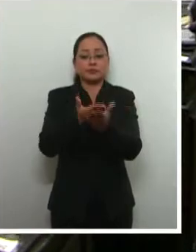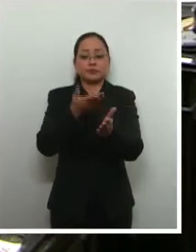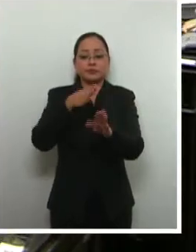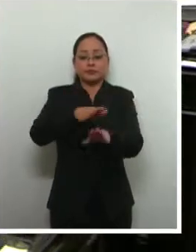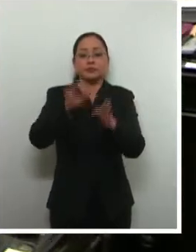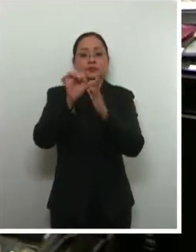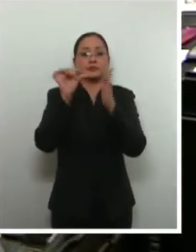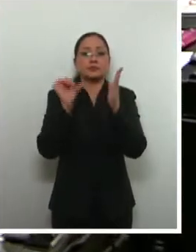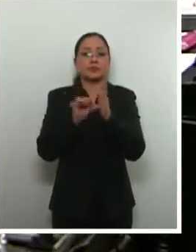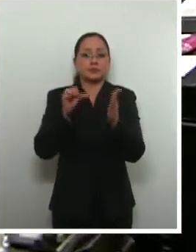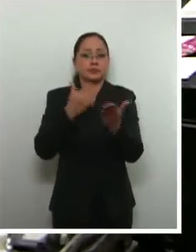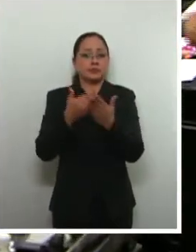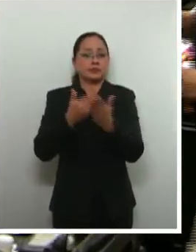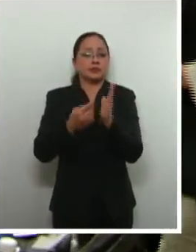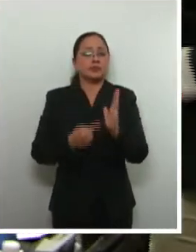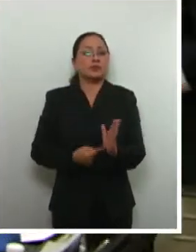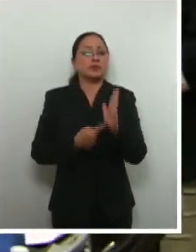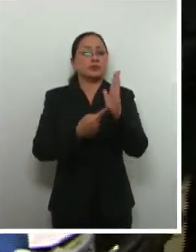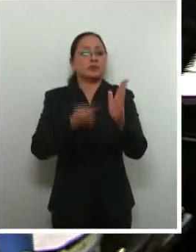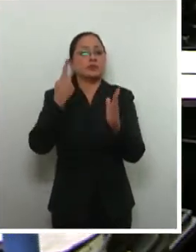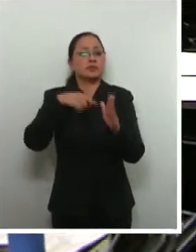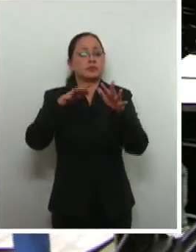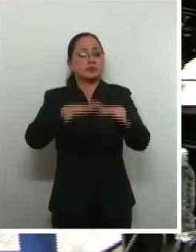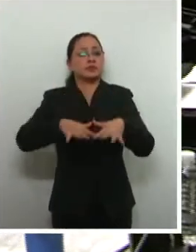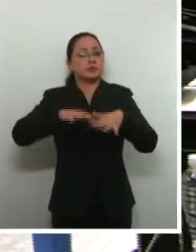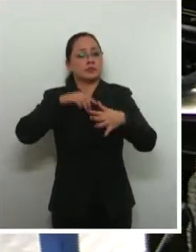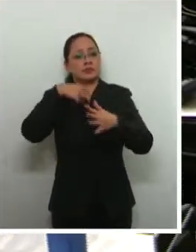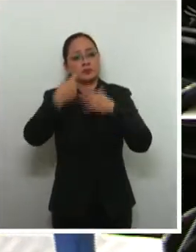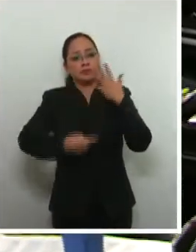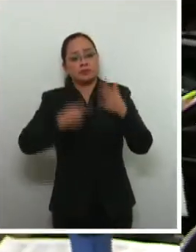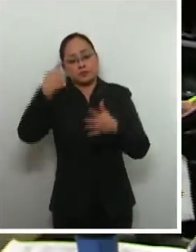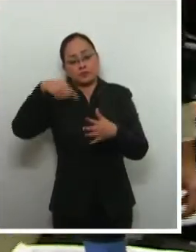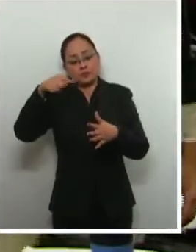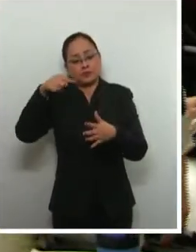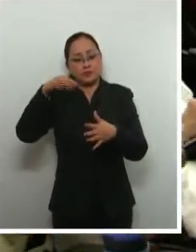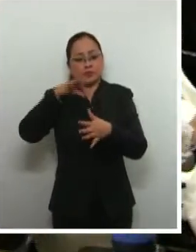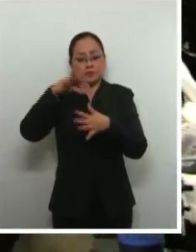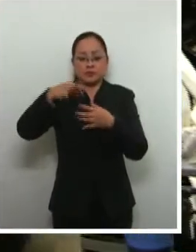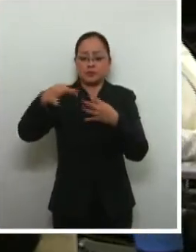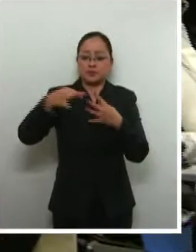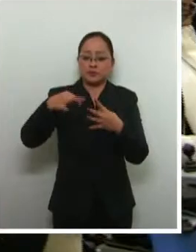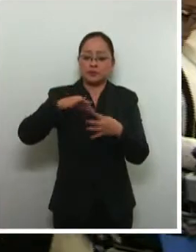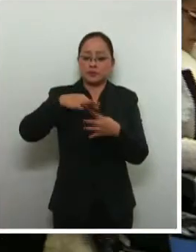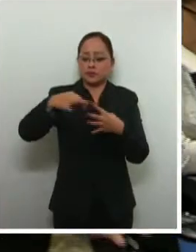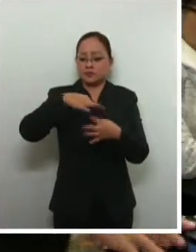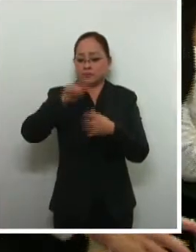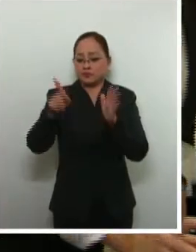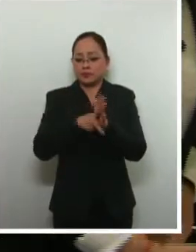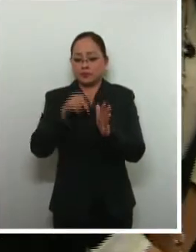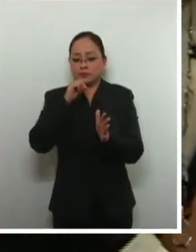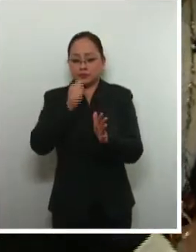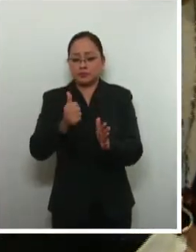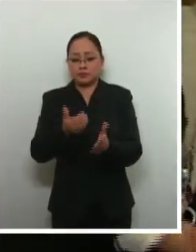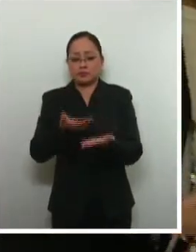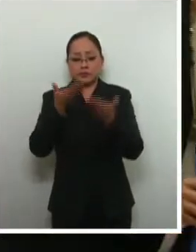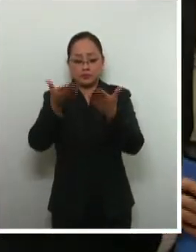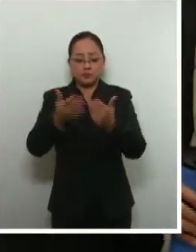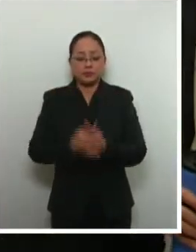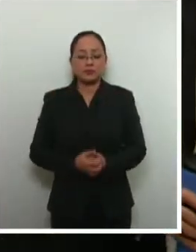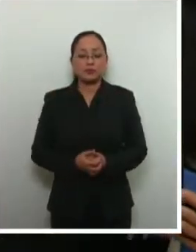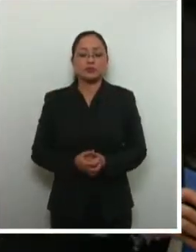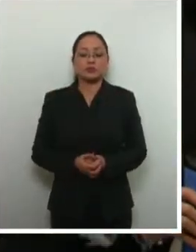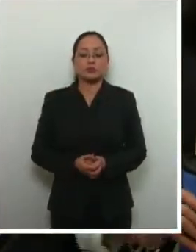este artículo que está a consideración en lo general de los numerales y apartados que no han sido